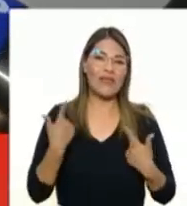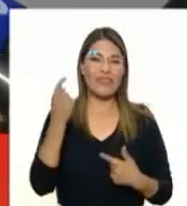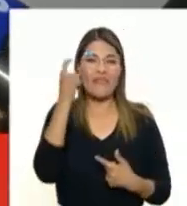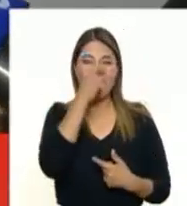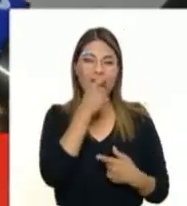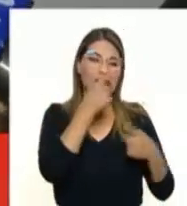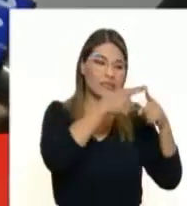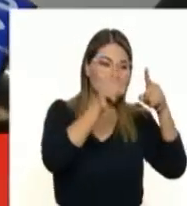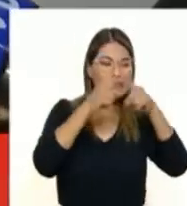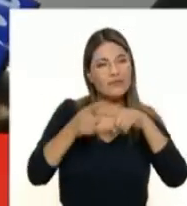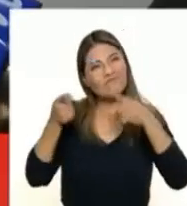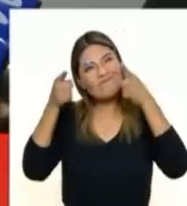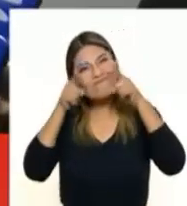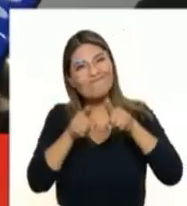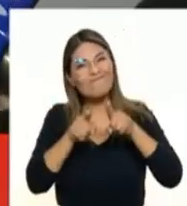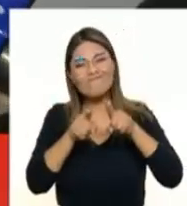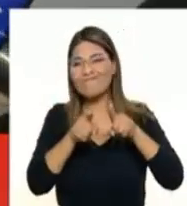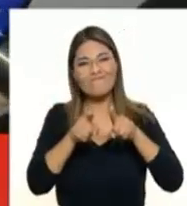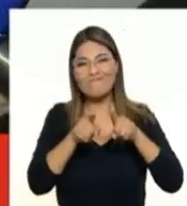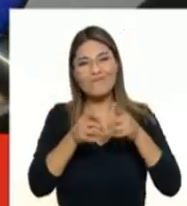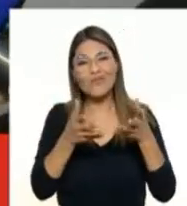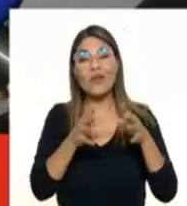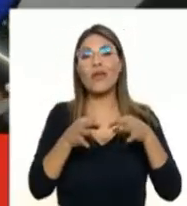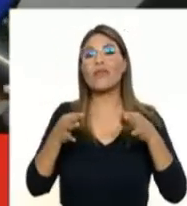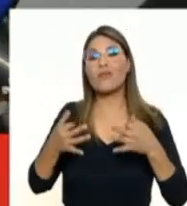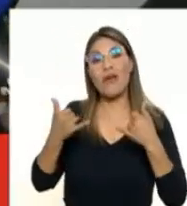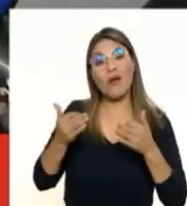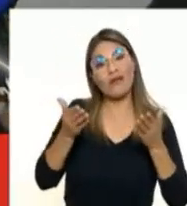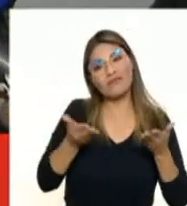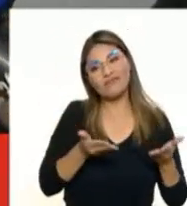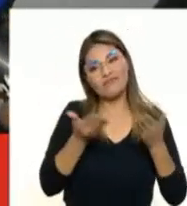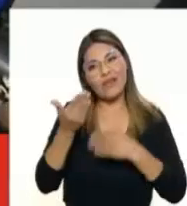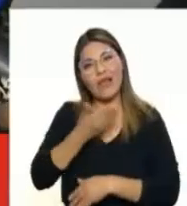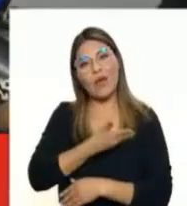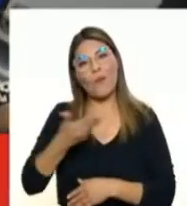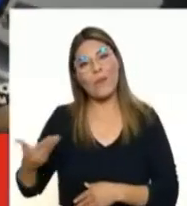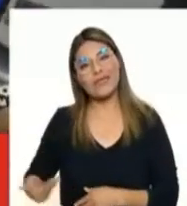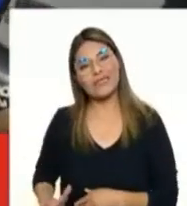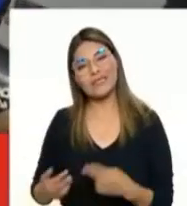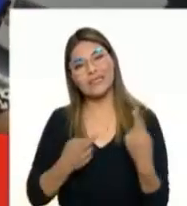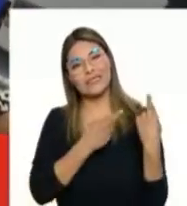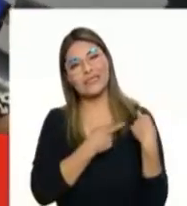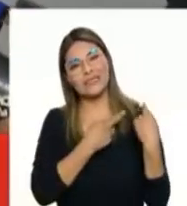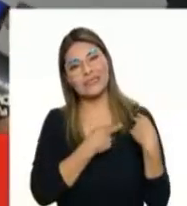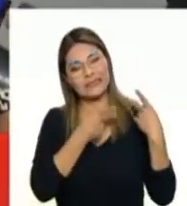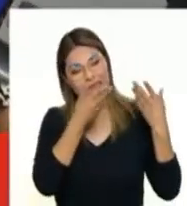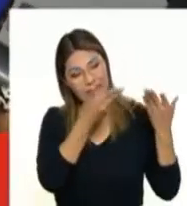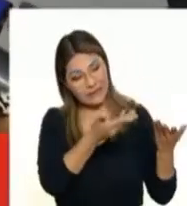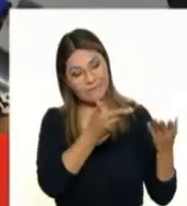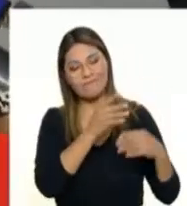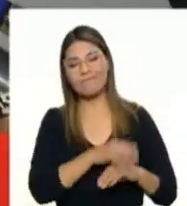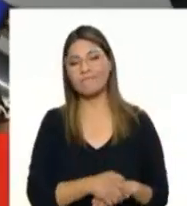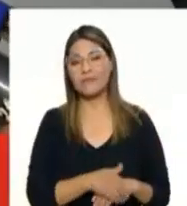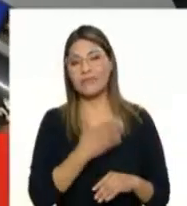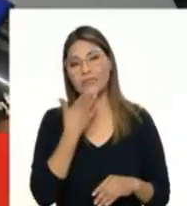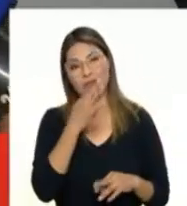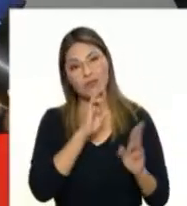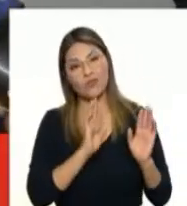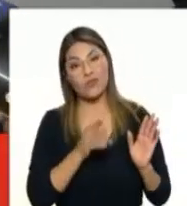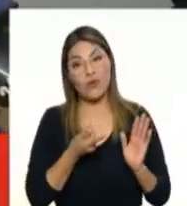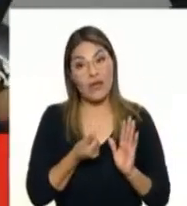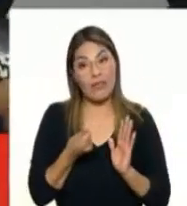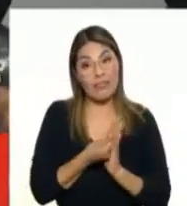amigos de Bucons, el día de hoy te vamos a dar a conocer que el ministro de Trabajo y Promoción del Empleo